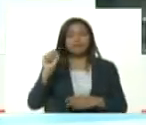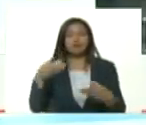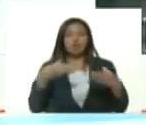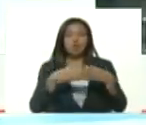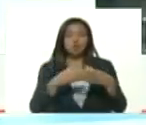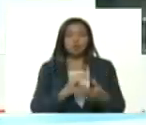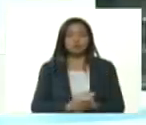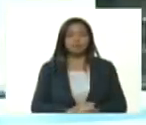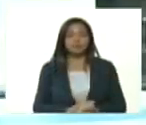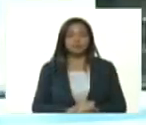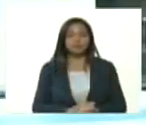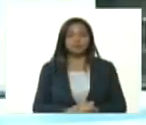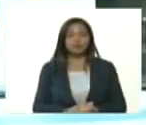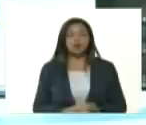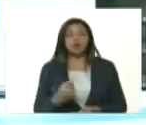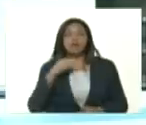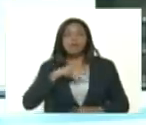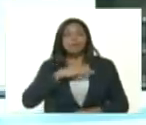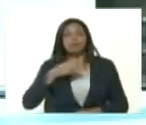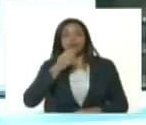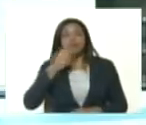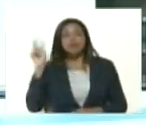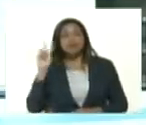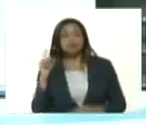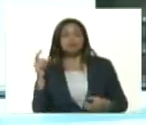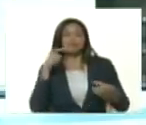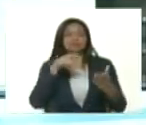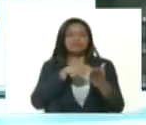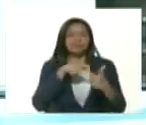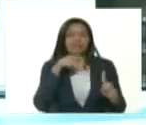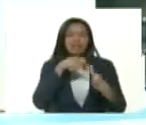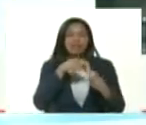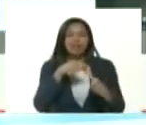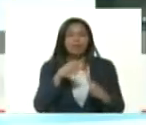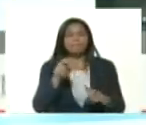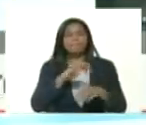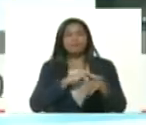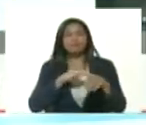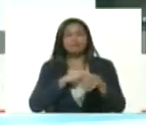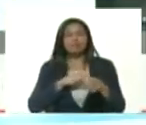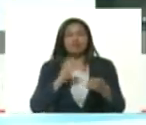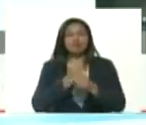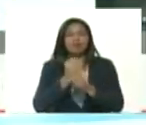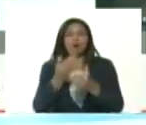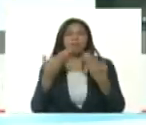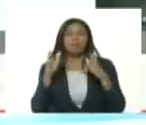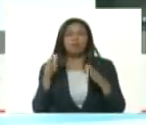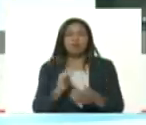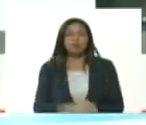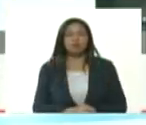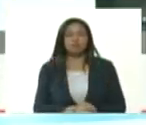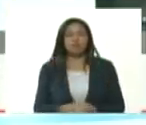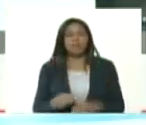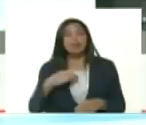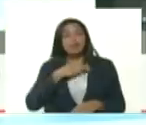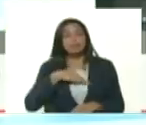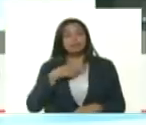el marco de la misión Venezuela Bella, el cual será ejecutado por el Ministerio del Poder Popular de Obras Públicas y la gran